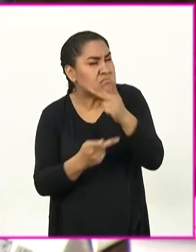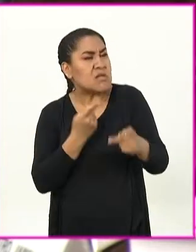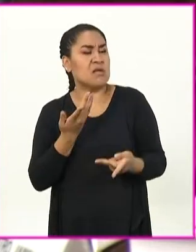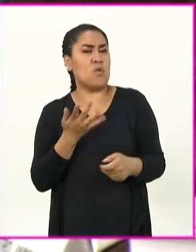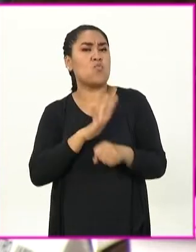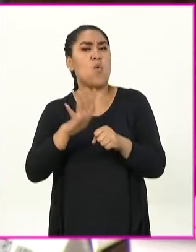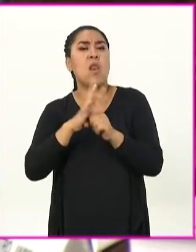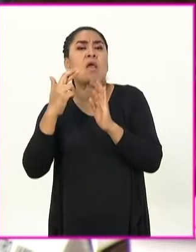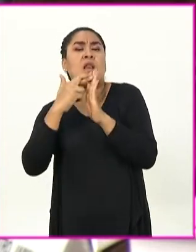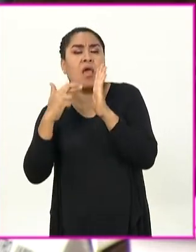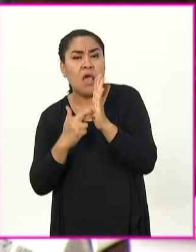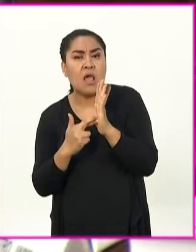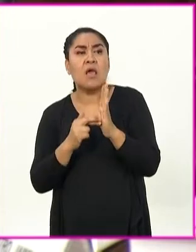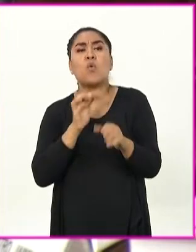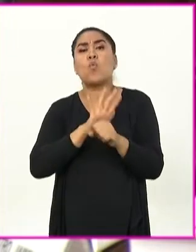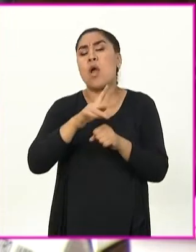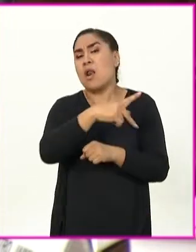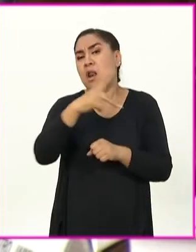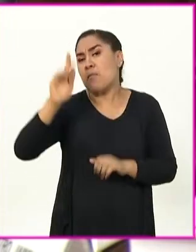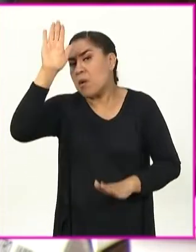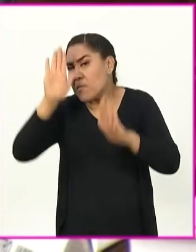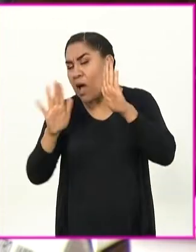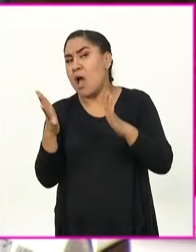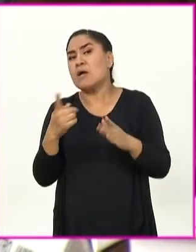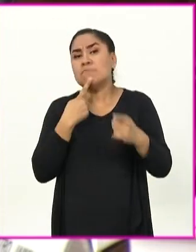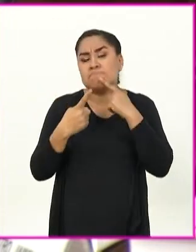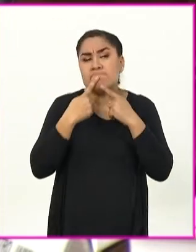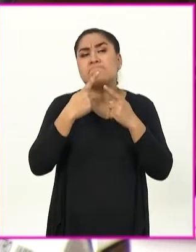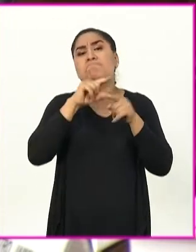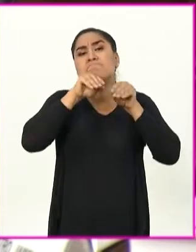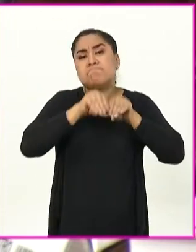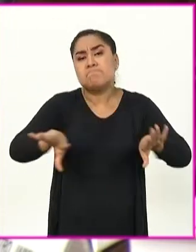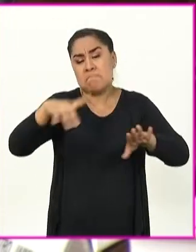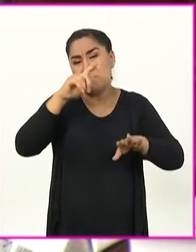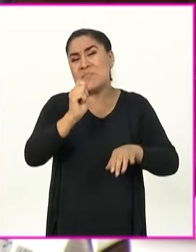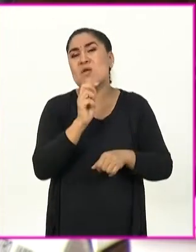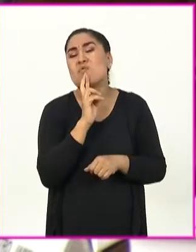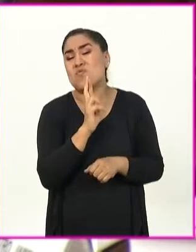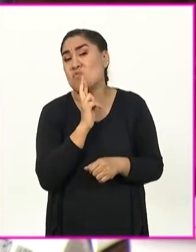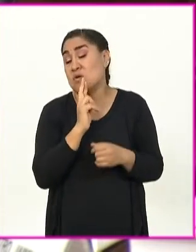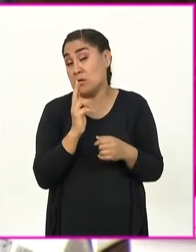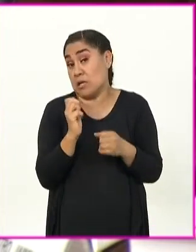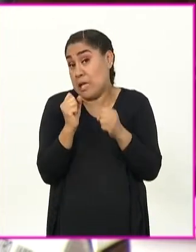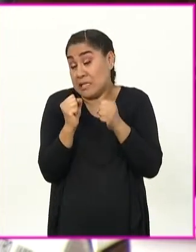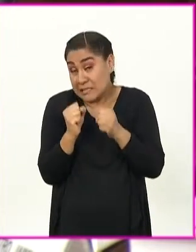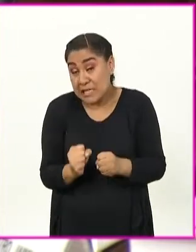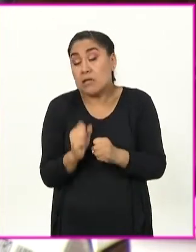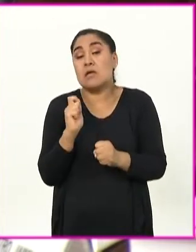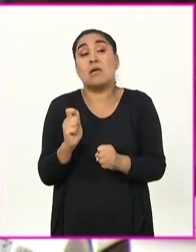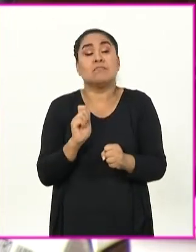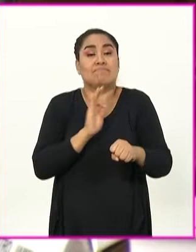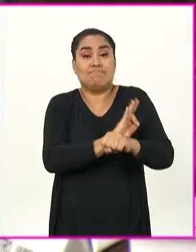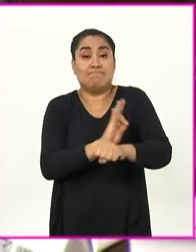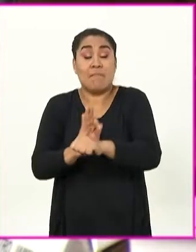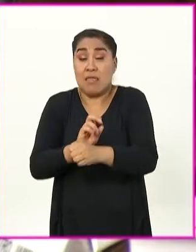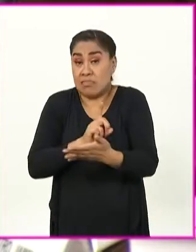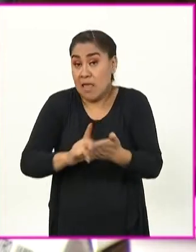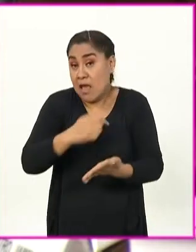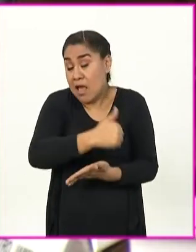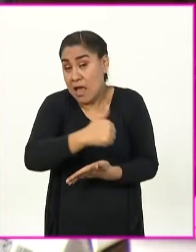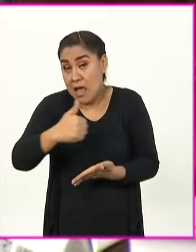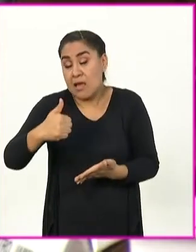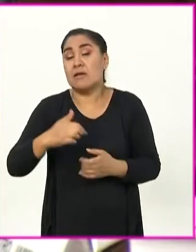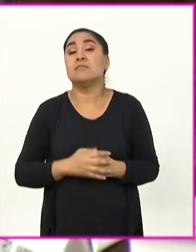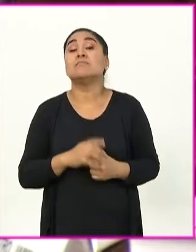tanto de participación como de organización y de difusión de resultados de la misma para garantizar que los derechos se ejerzan no